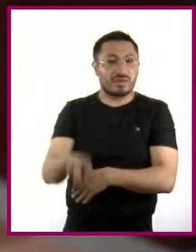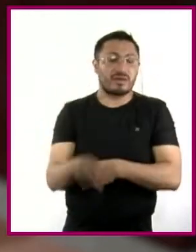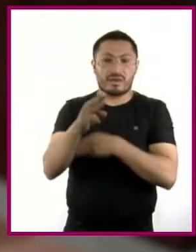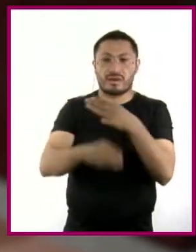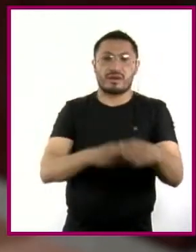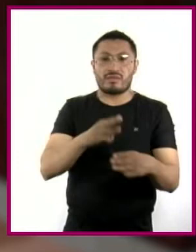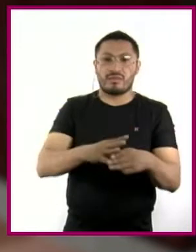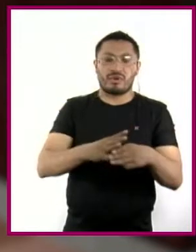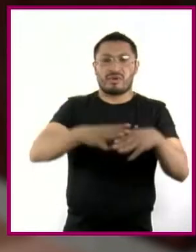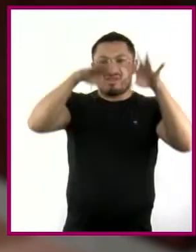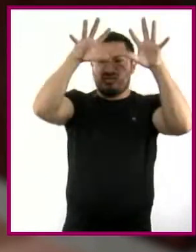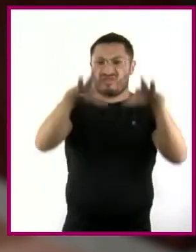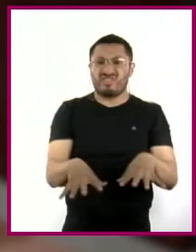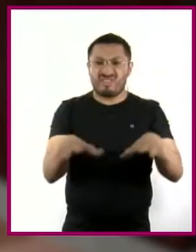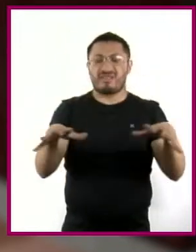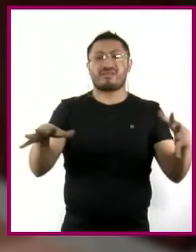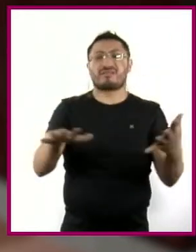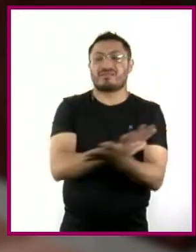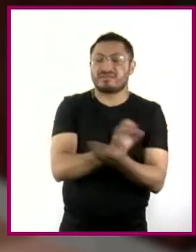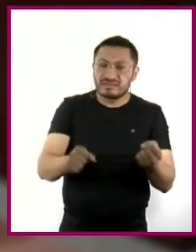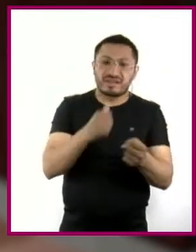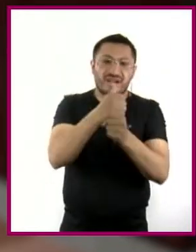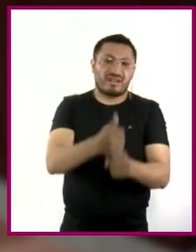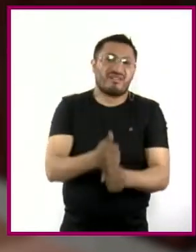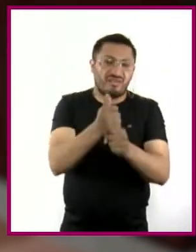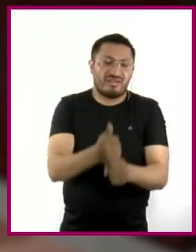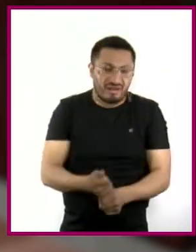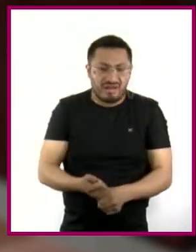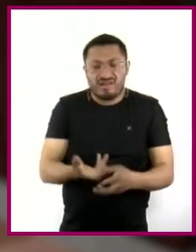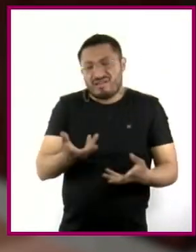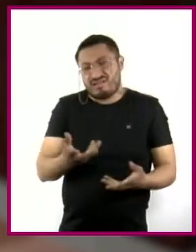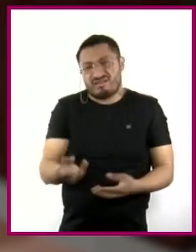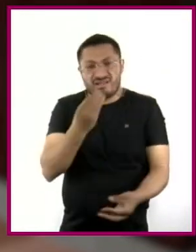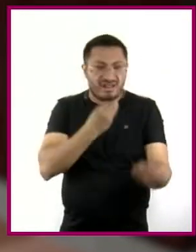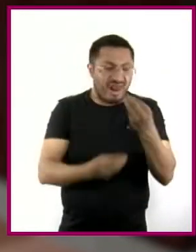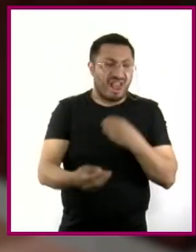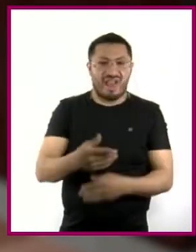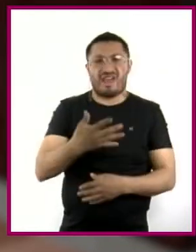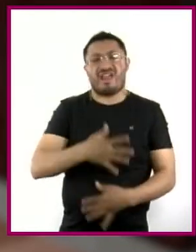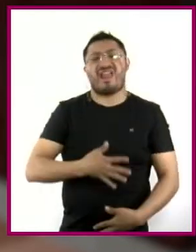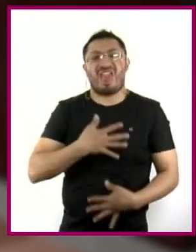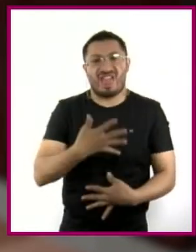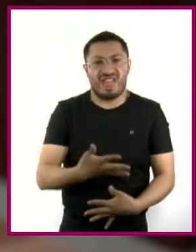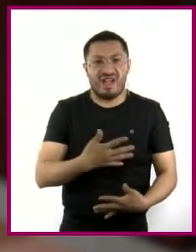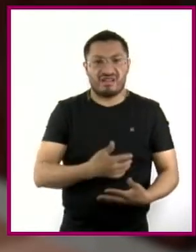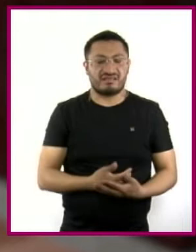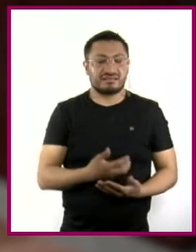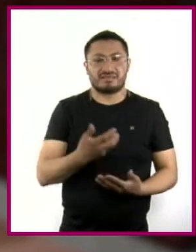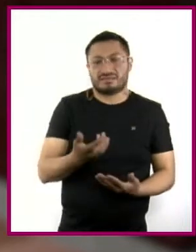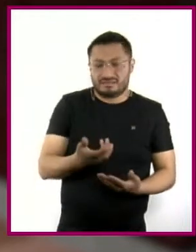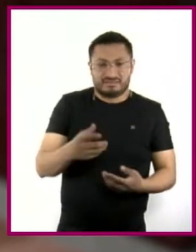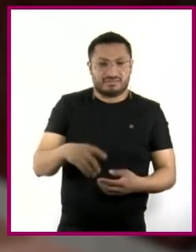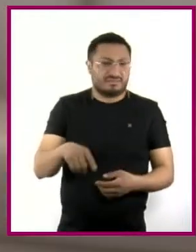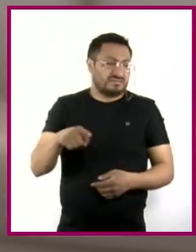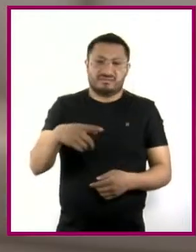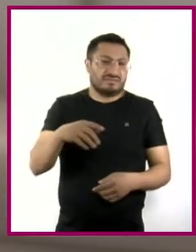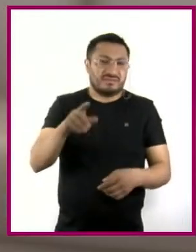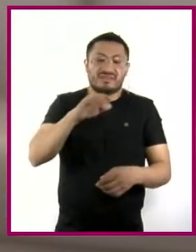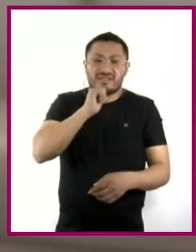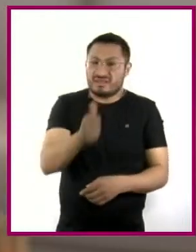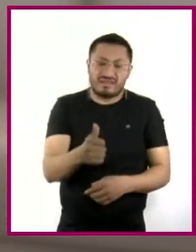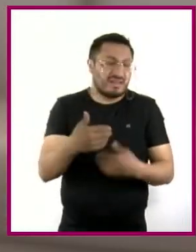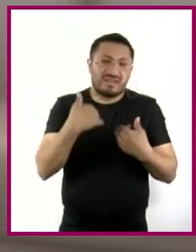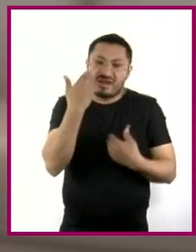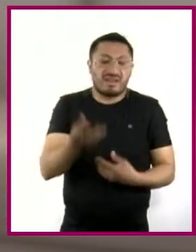mundo en ruinas donde todo es sufrimiento y carencia. Y la comida, da asco. ¿Por qué iba a querer alguien vivir ahí?